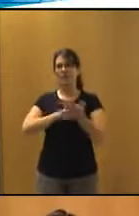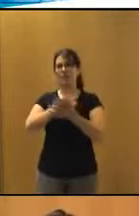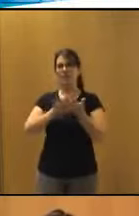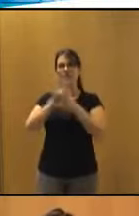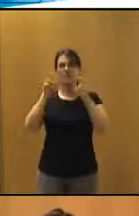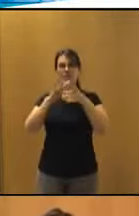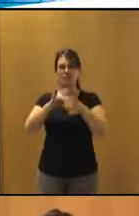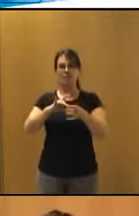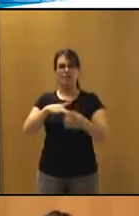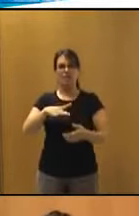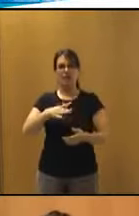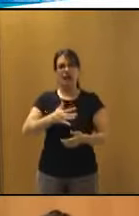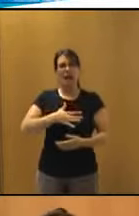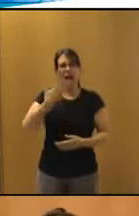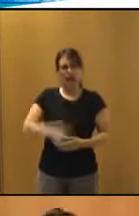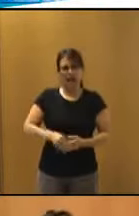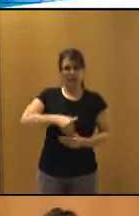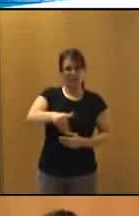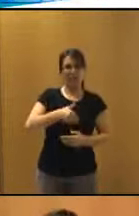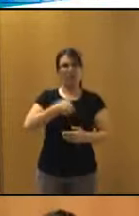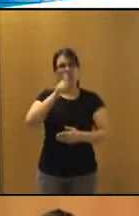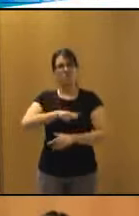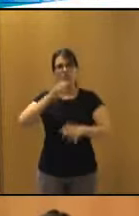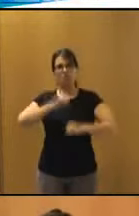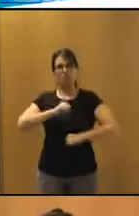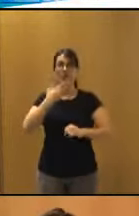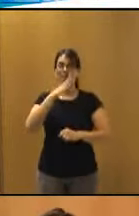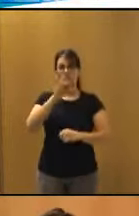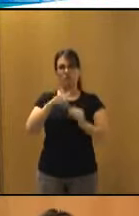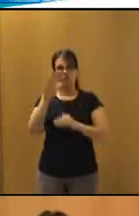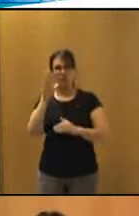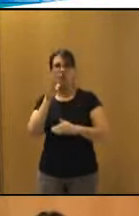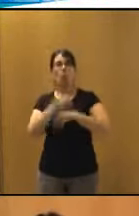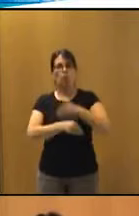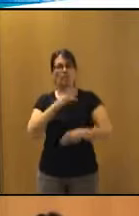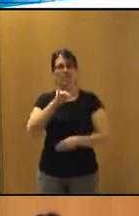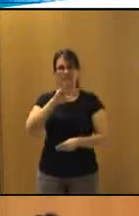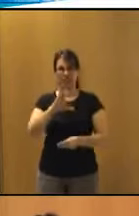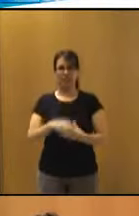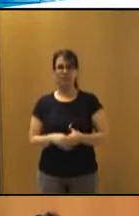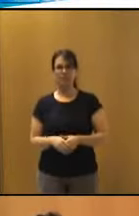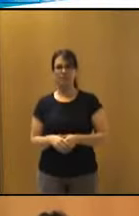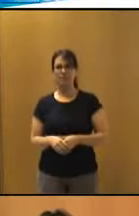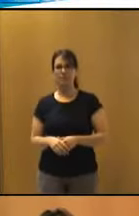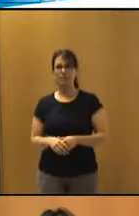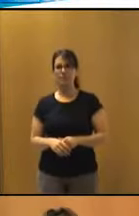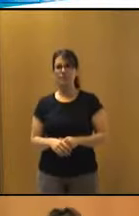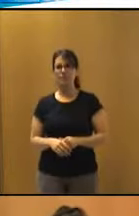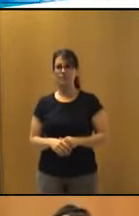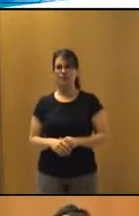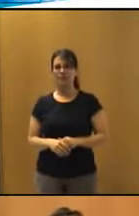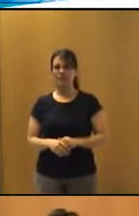Venimos a hablar del potencial de participación social de las personas mayores, mayores de 50 años que utilizan TICs.